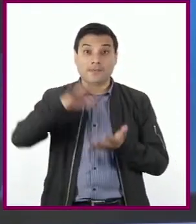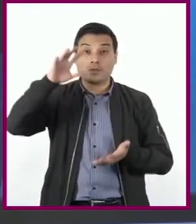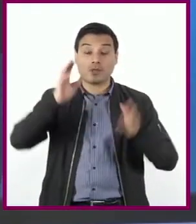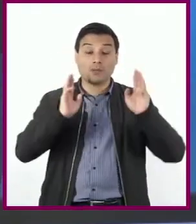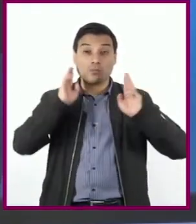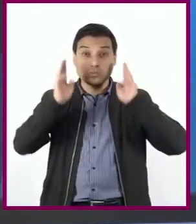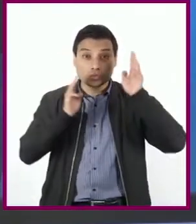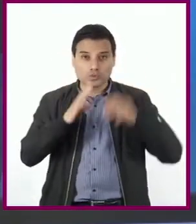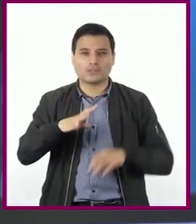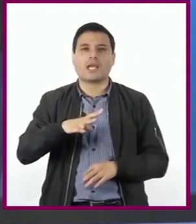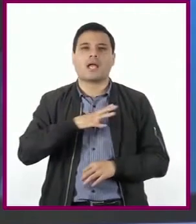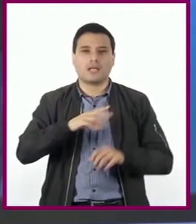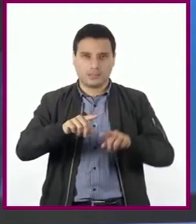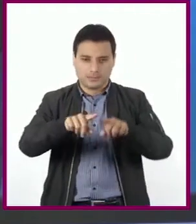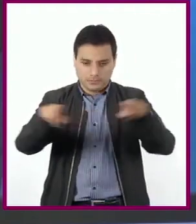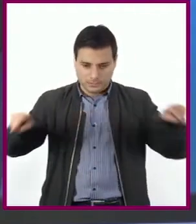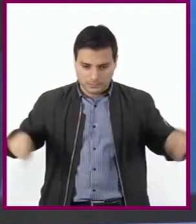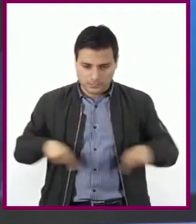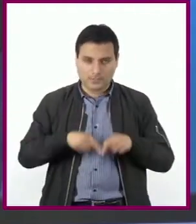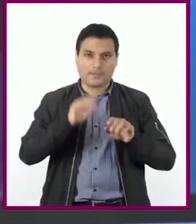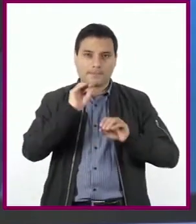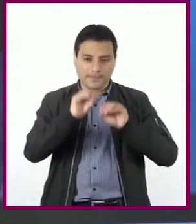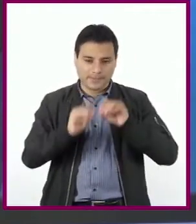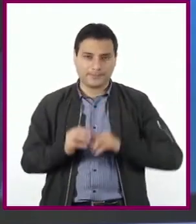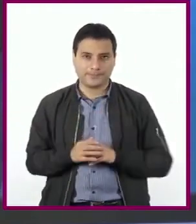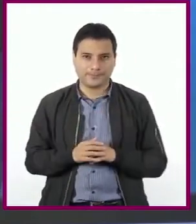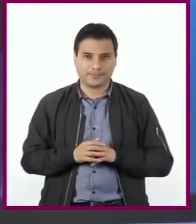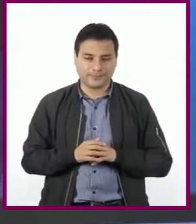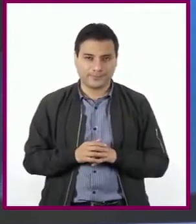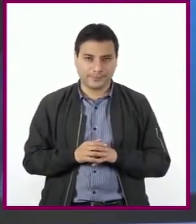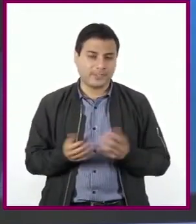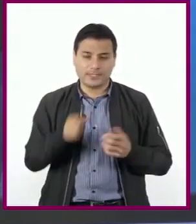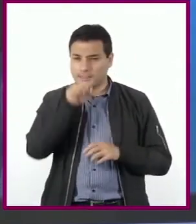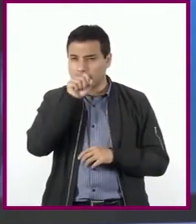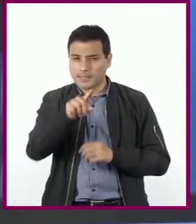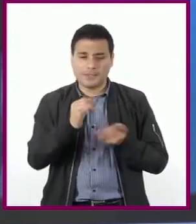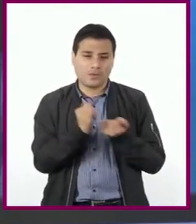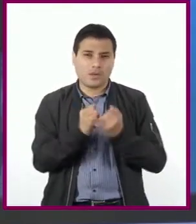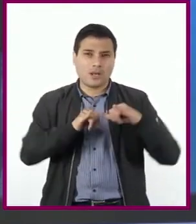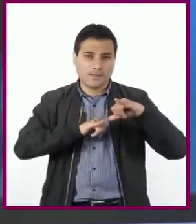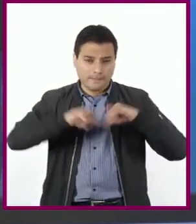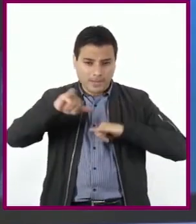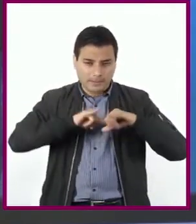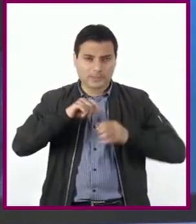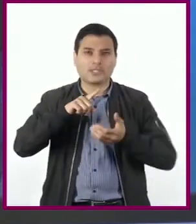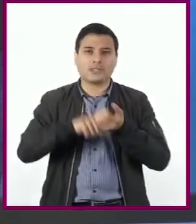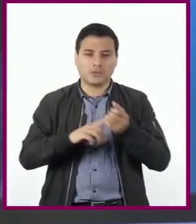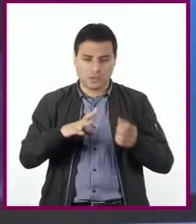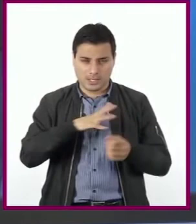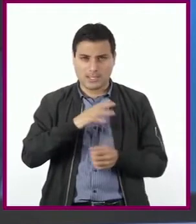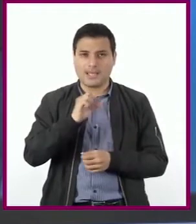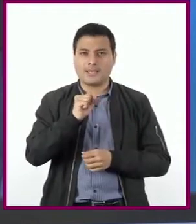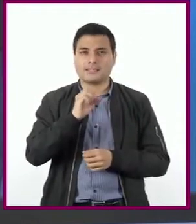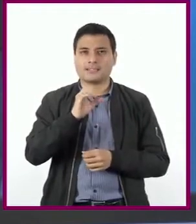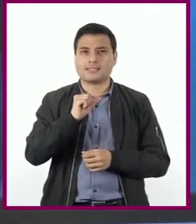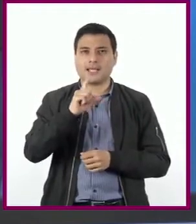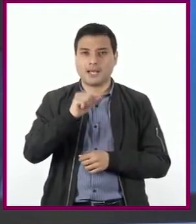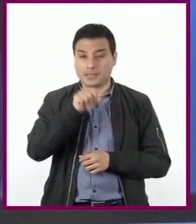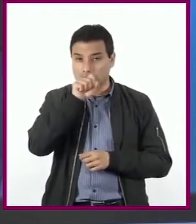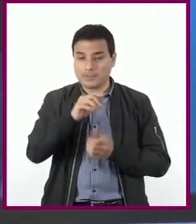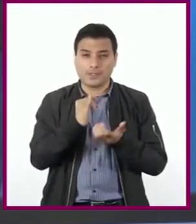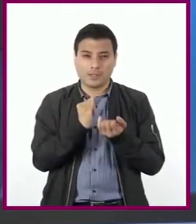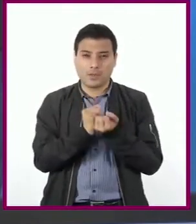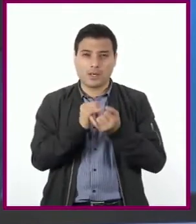hay maquetas que usan escalas. También sucede en los mapas e inclusive en aplicaciones digitales para navegación